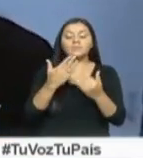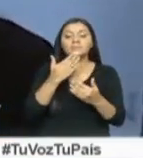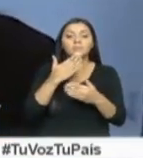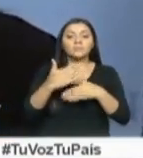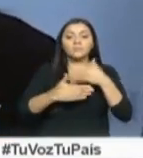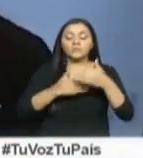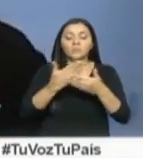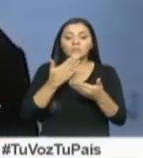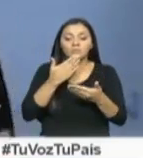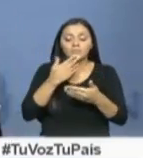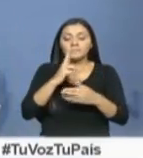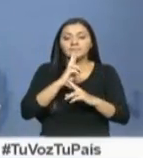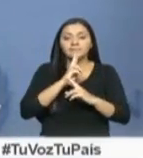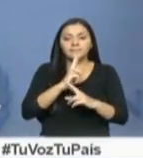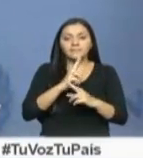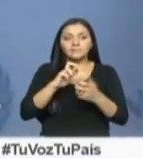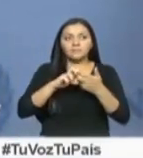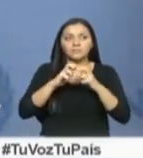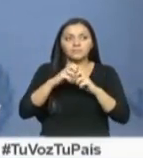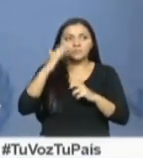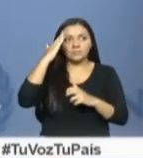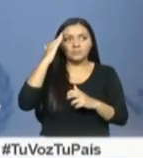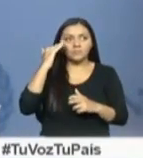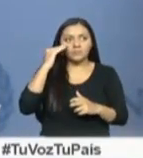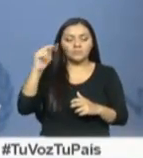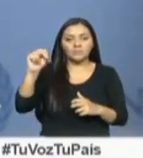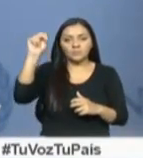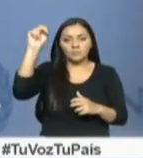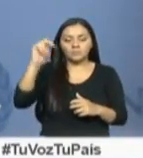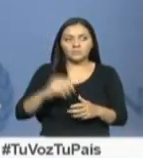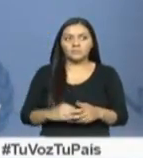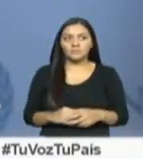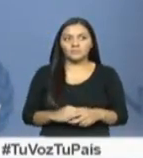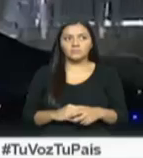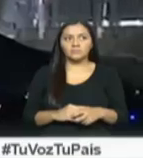TAP responde a las acciones de Corea del Norte.